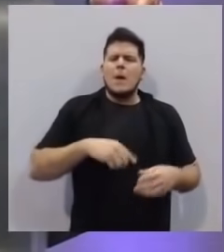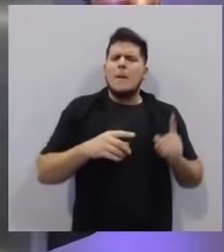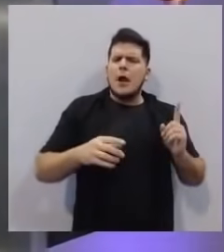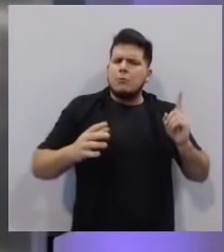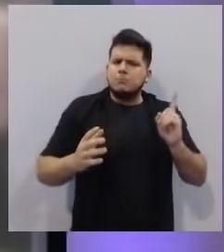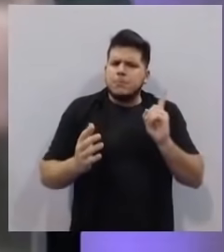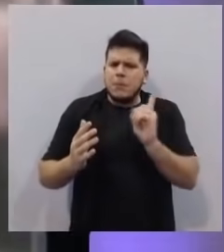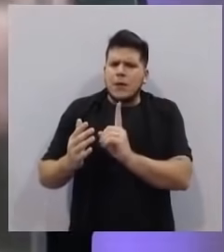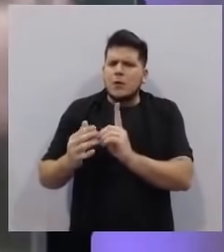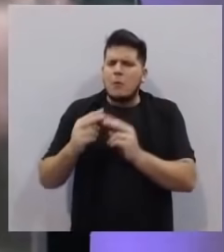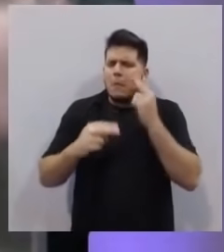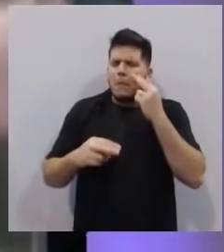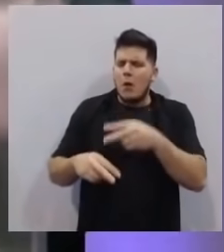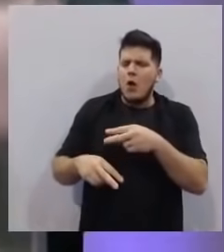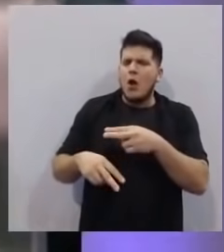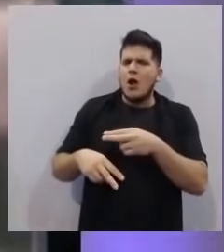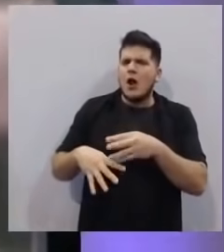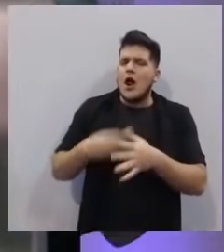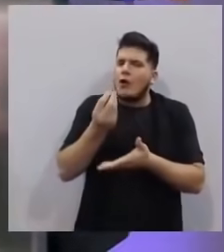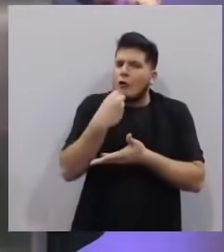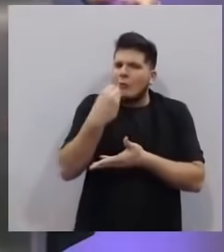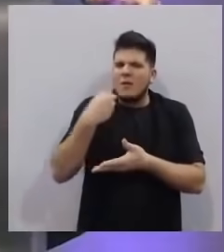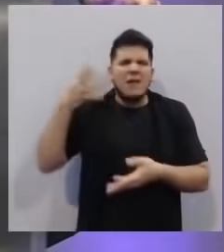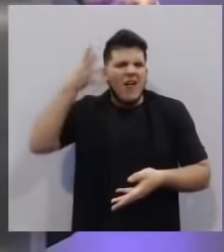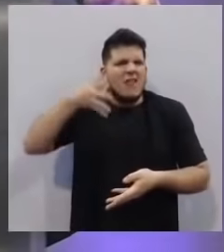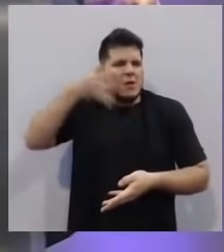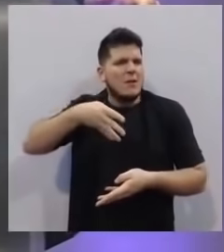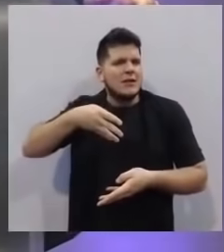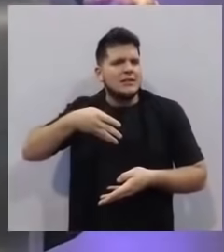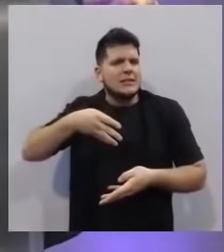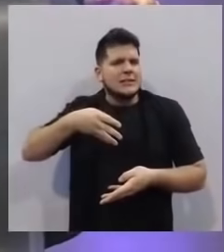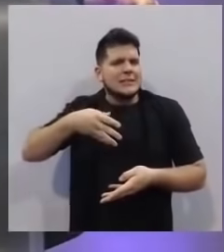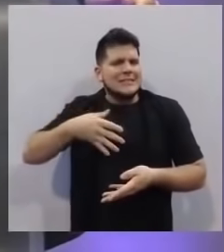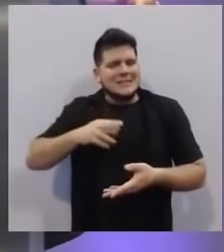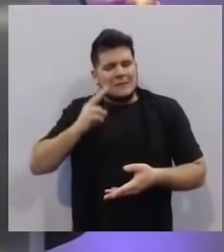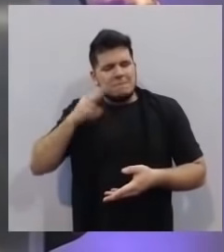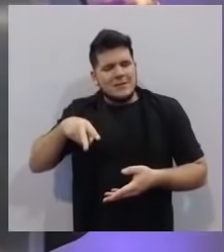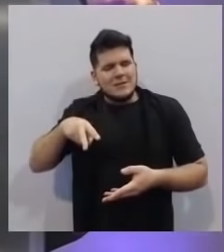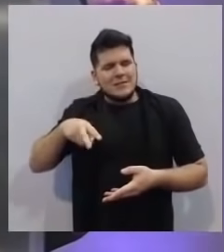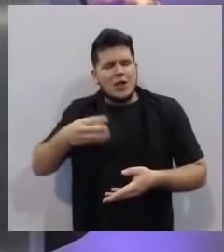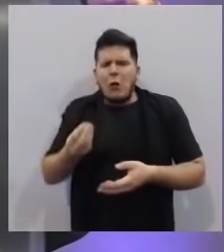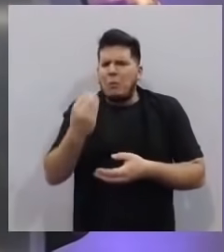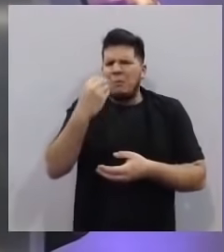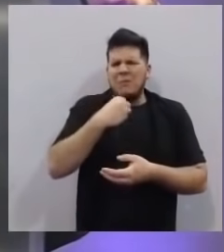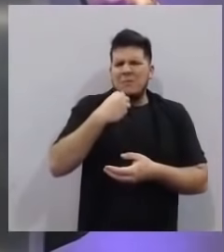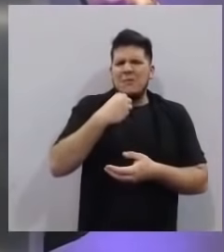levanten su manito y diga señor jesús cuanto hay en tu casa